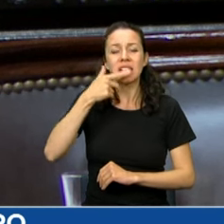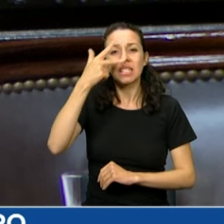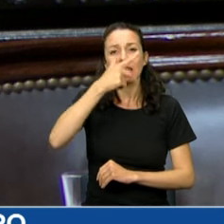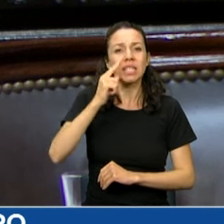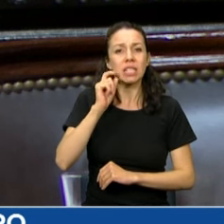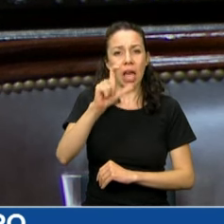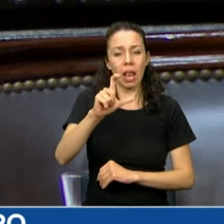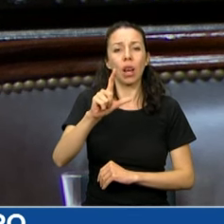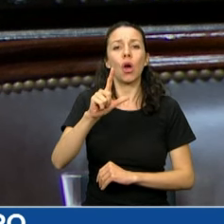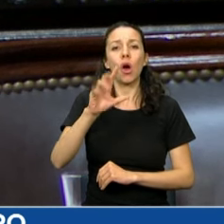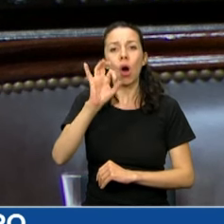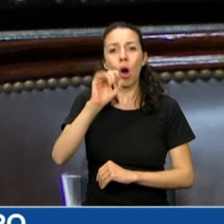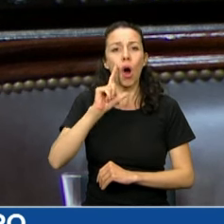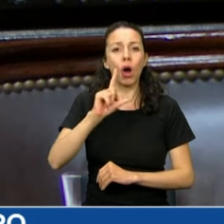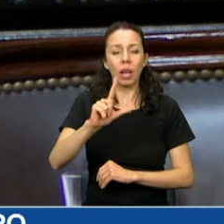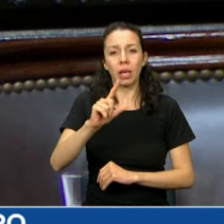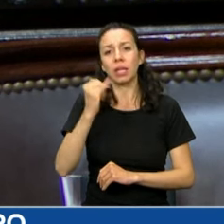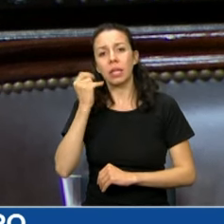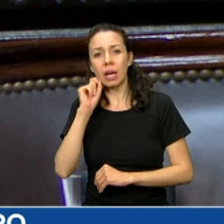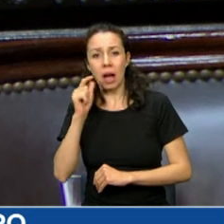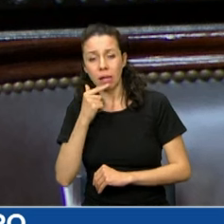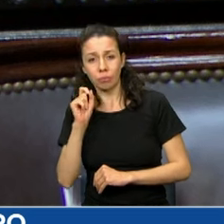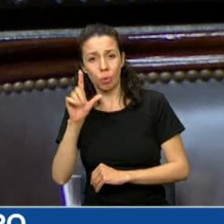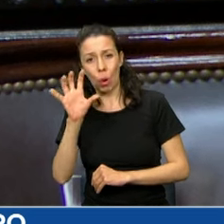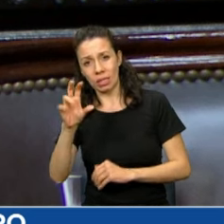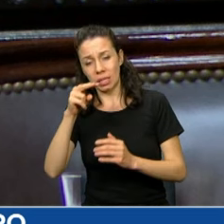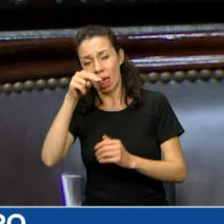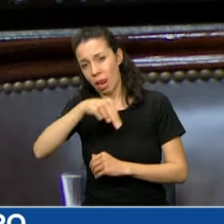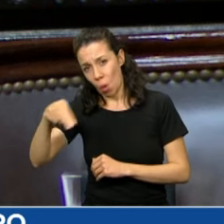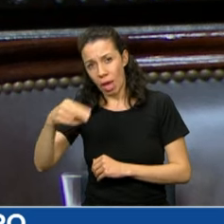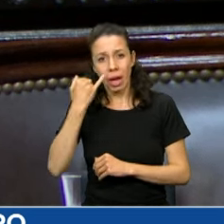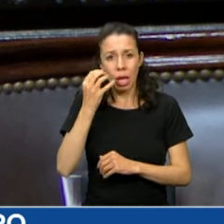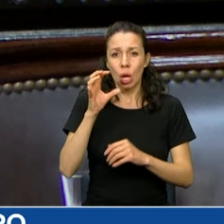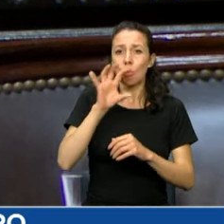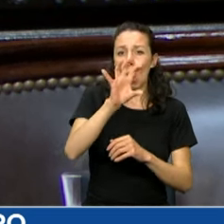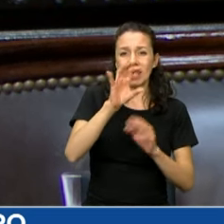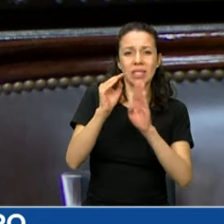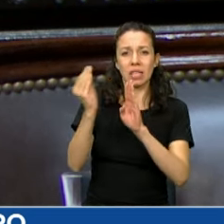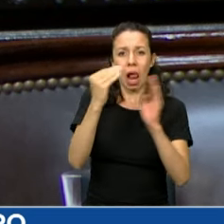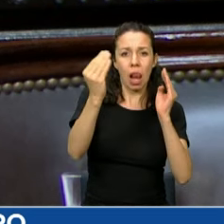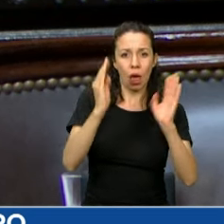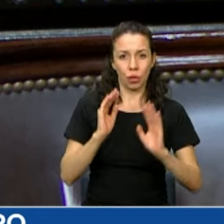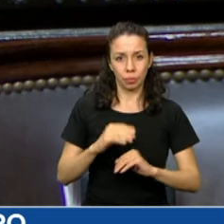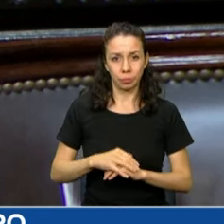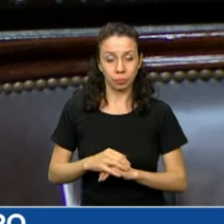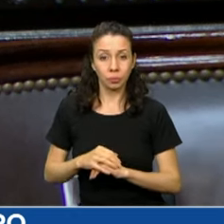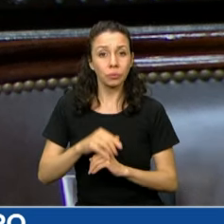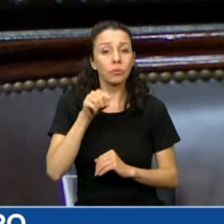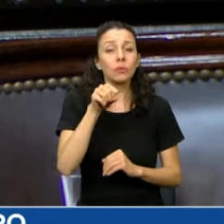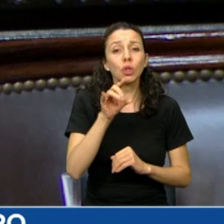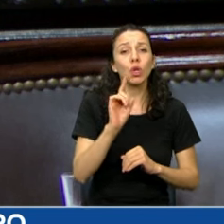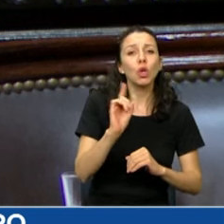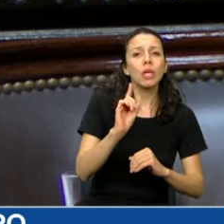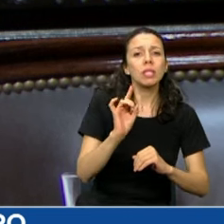gas en neuquen y las provincias vecinas quiero decir que eso no es solo para